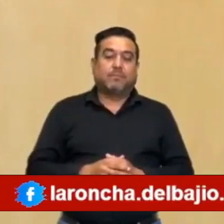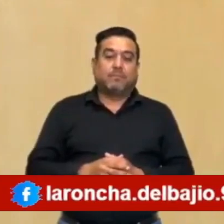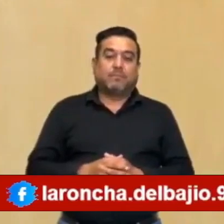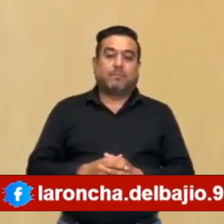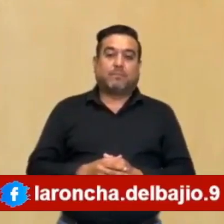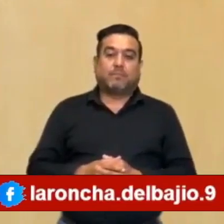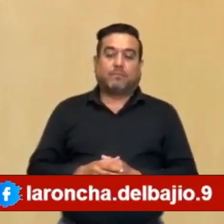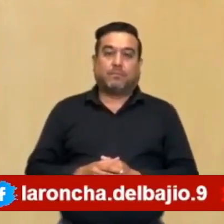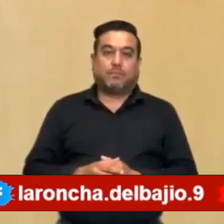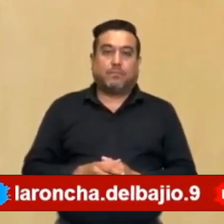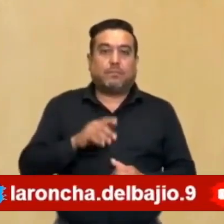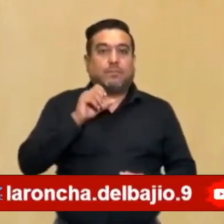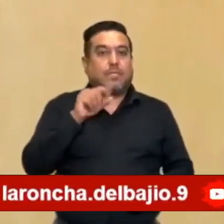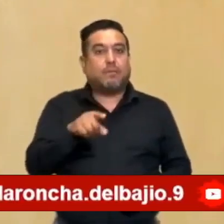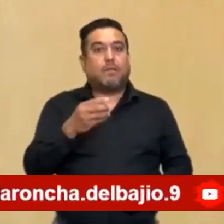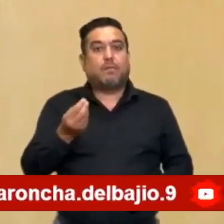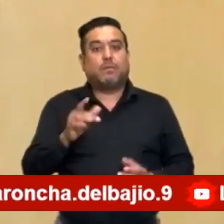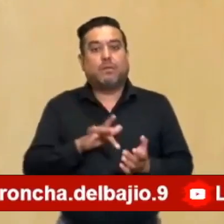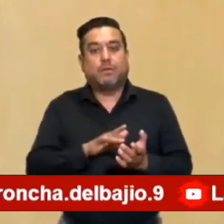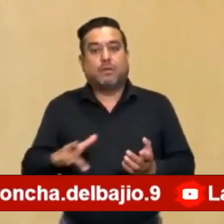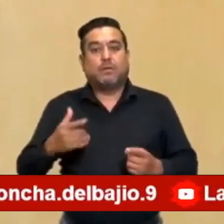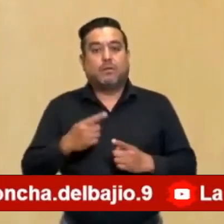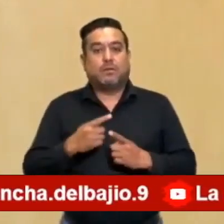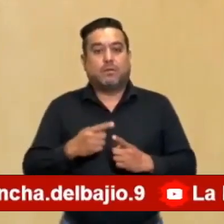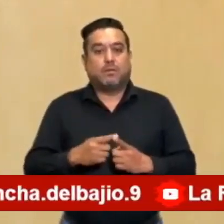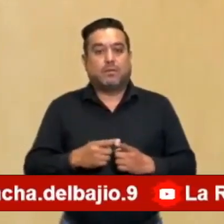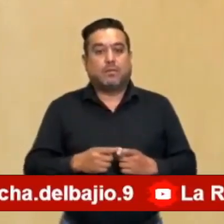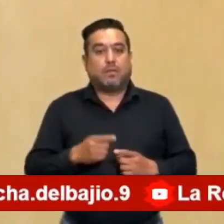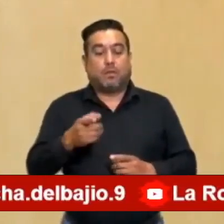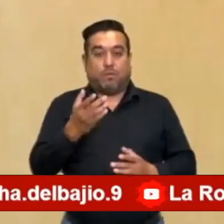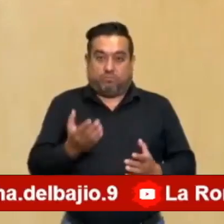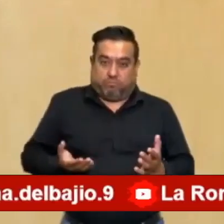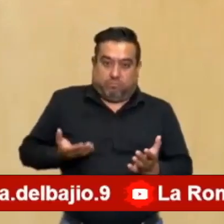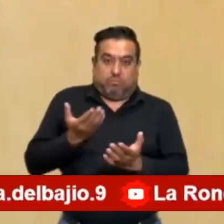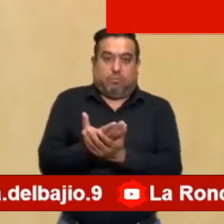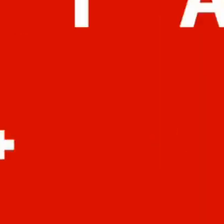de la infraestructura necesaria para la provisión de servicios en materia de agua.